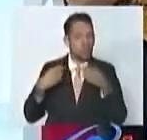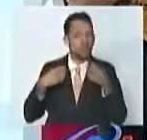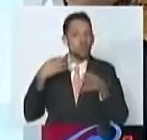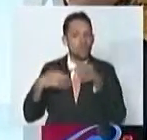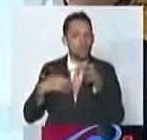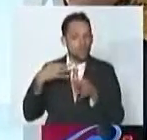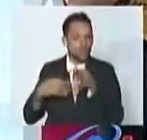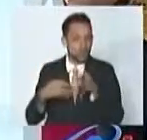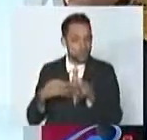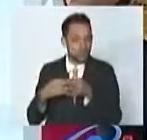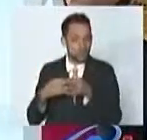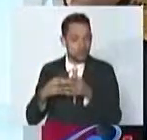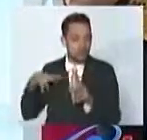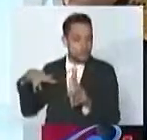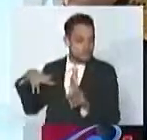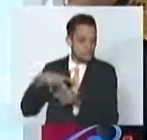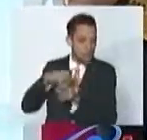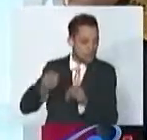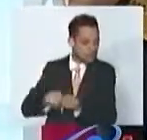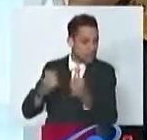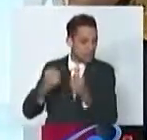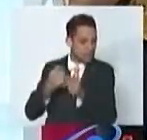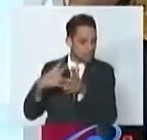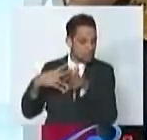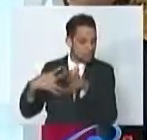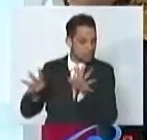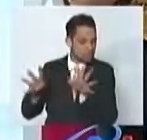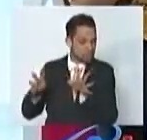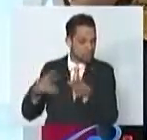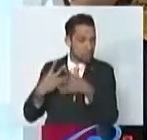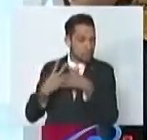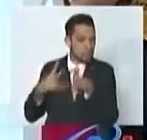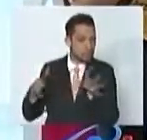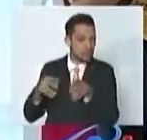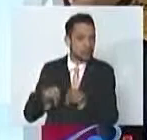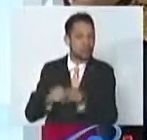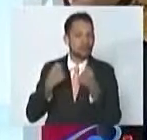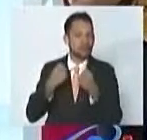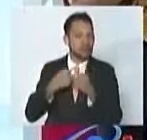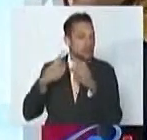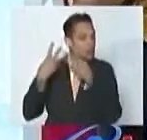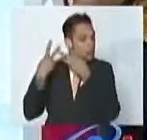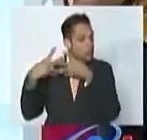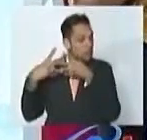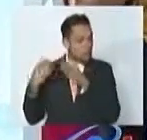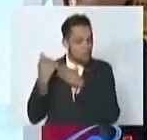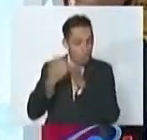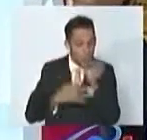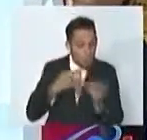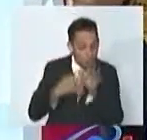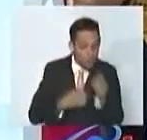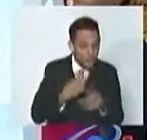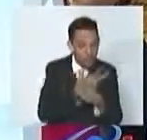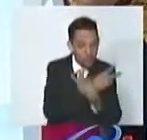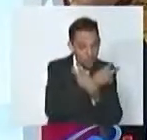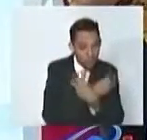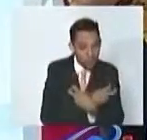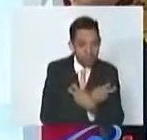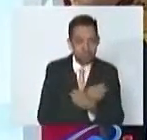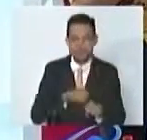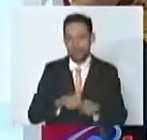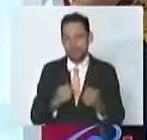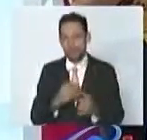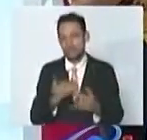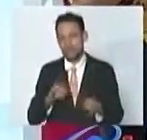tela protegida, o sea que tiene perforaciones, obviamente esta telita no funciona como debe funcionar.